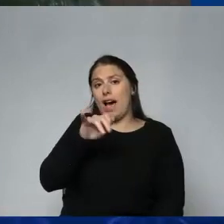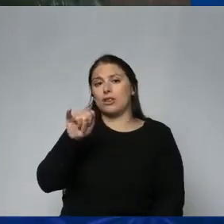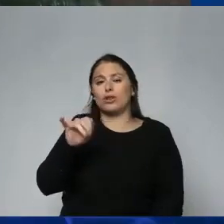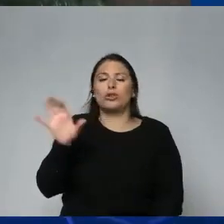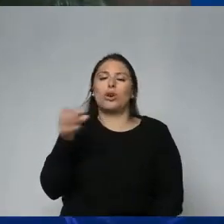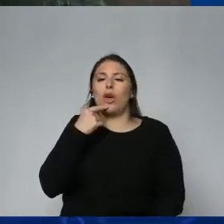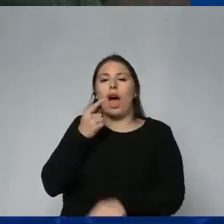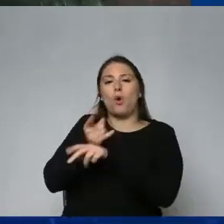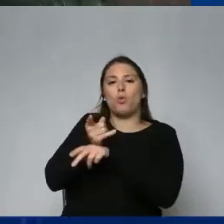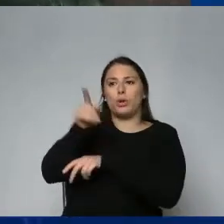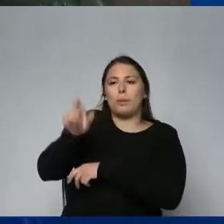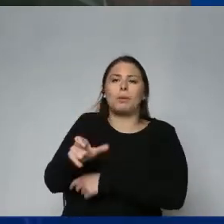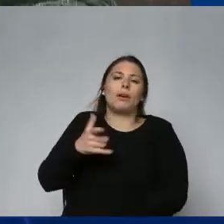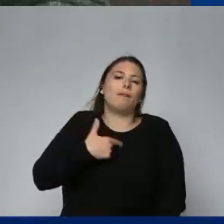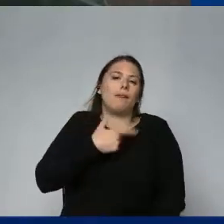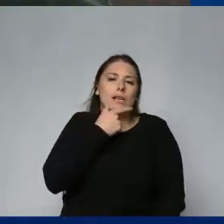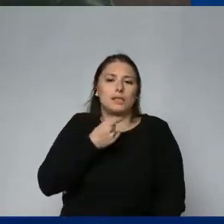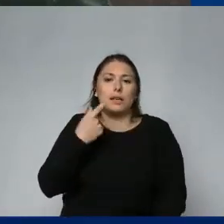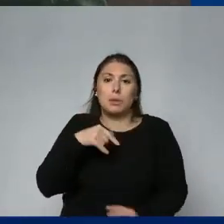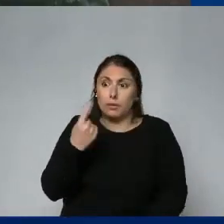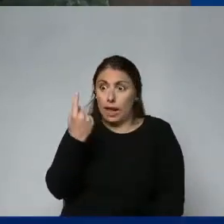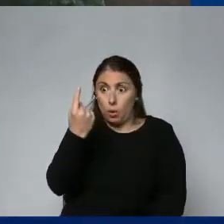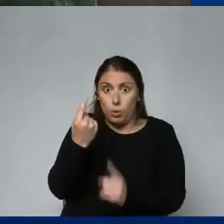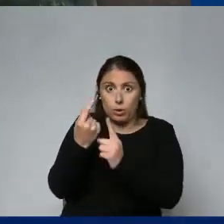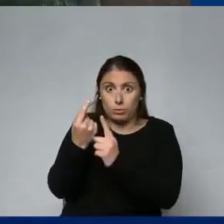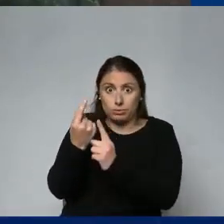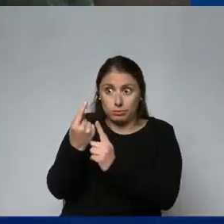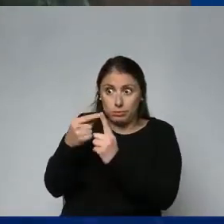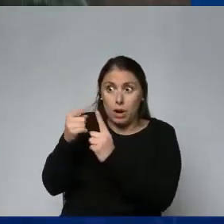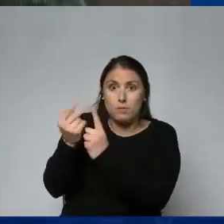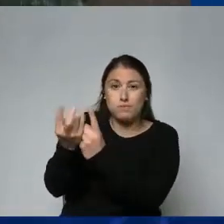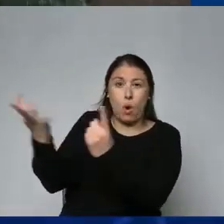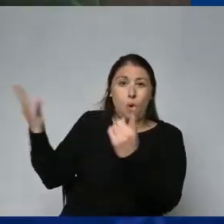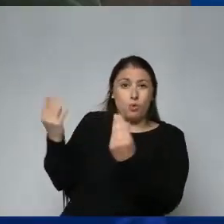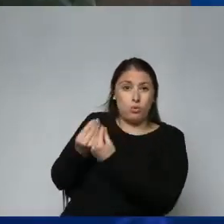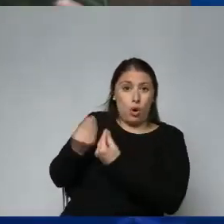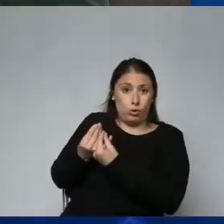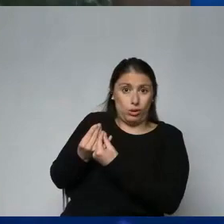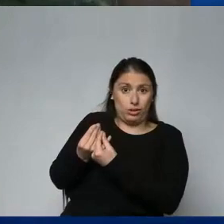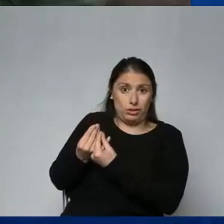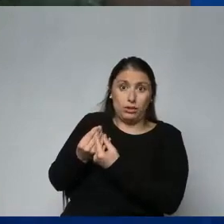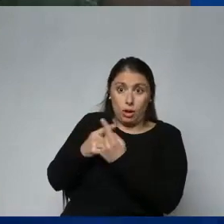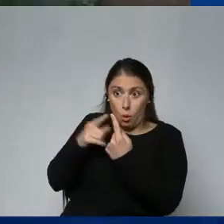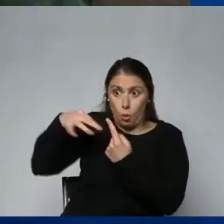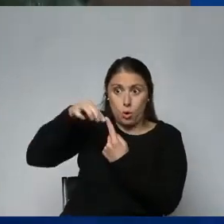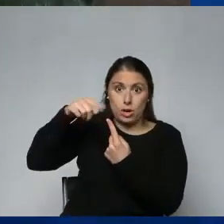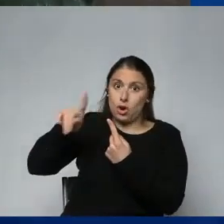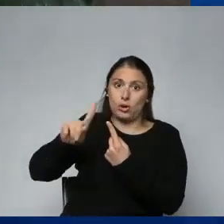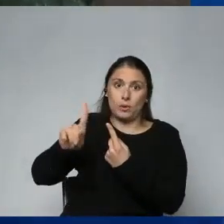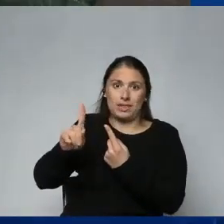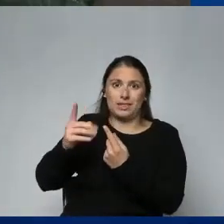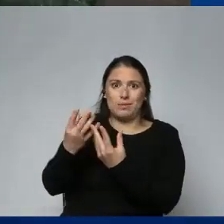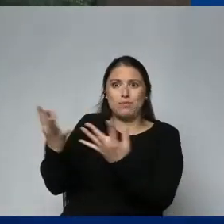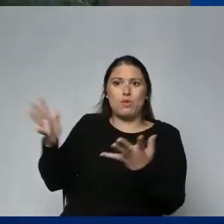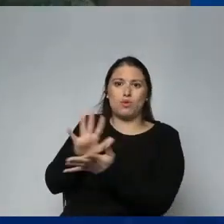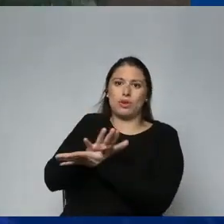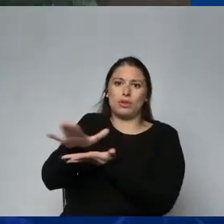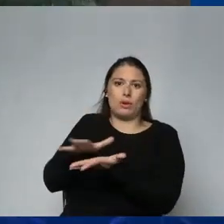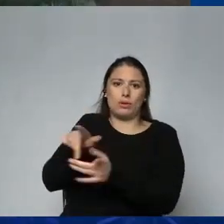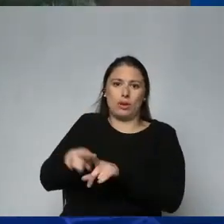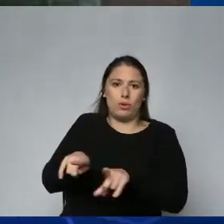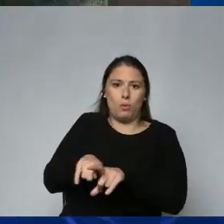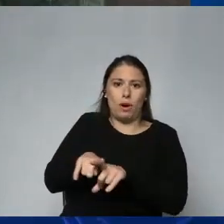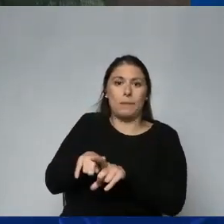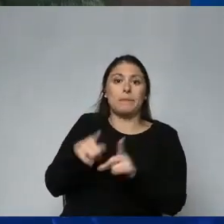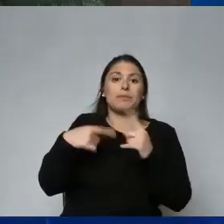fácil, pero Gabazo es uno entre muchos, ¿no? Había muchos que estaban en esa misma situación. O sea,